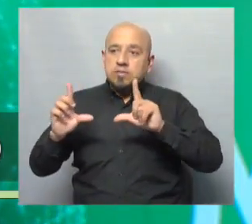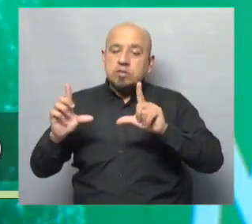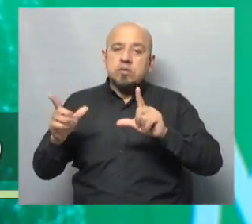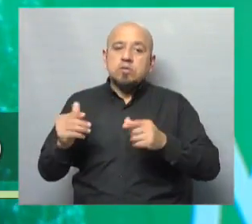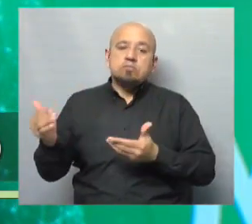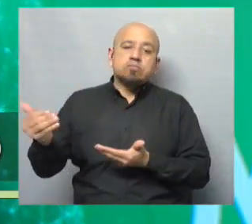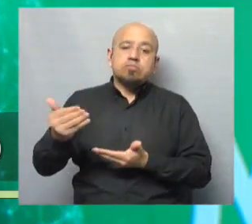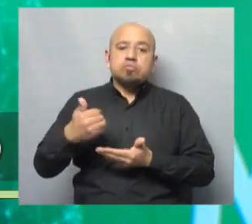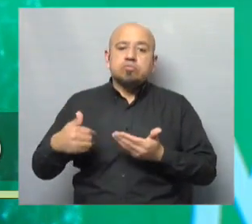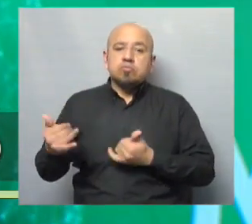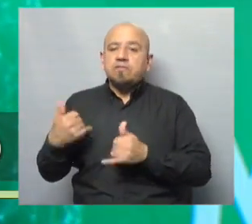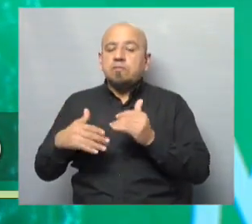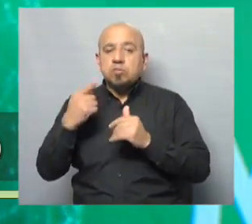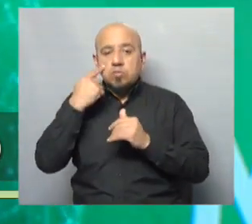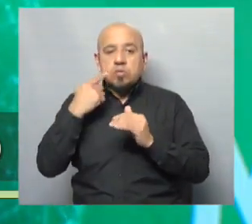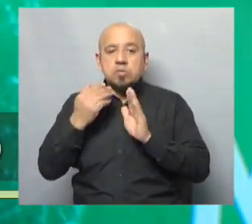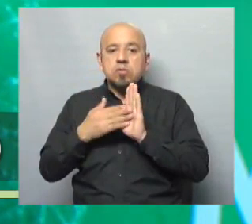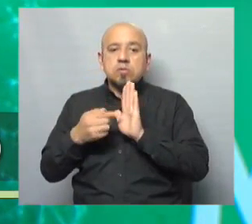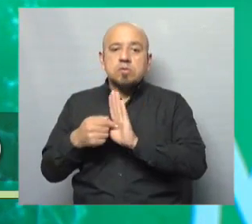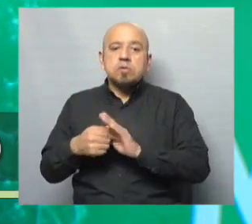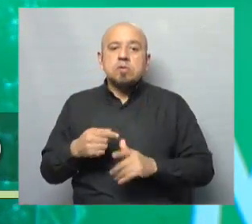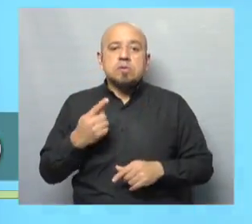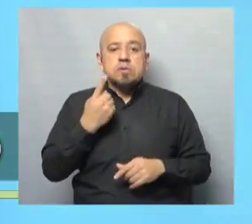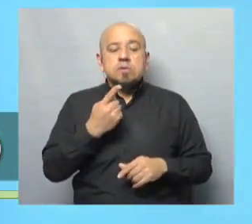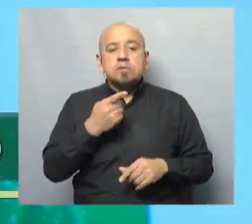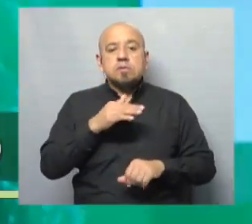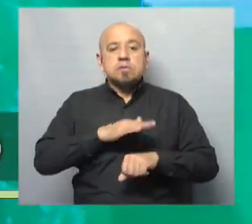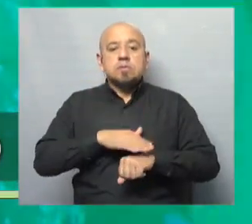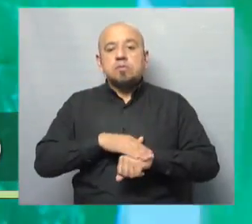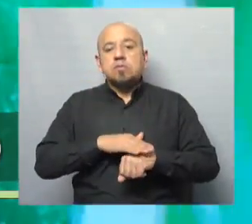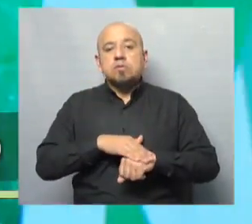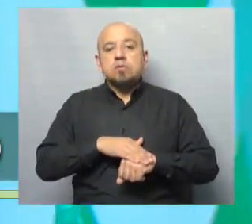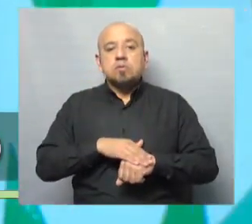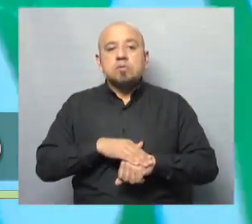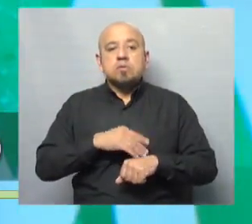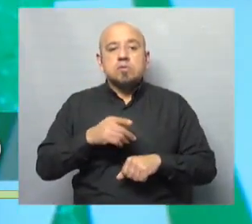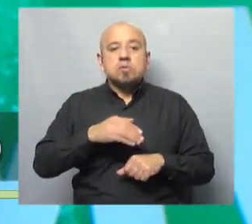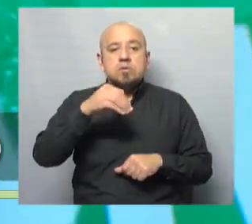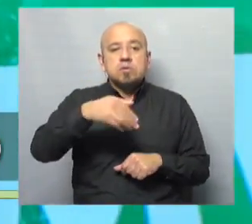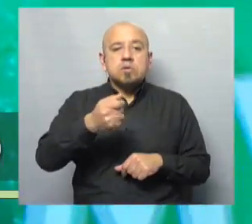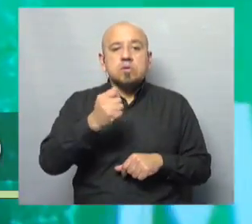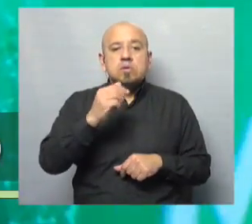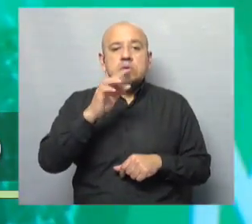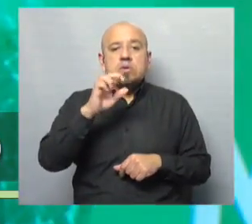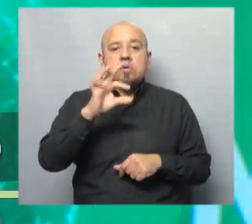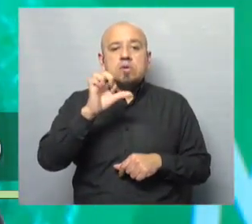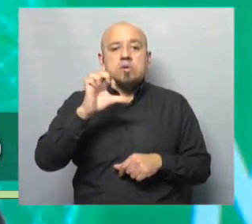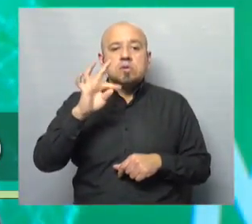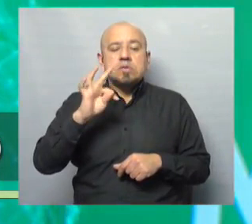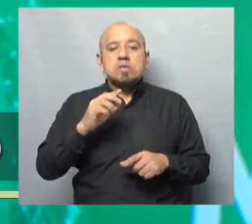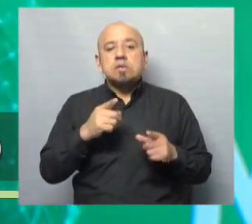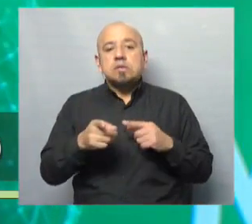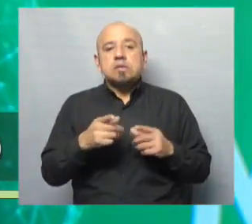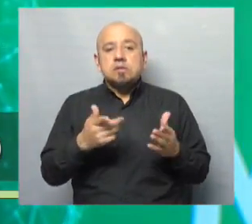por otro lado fue el principal responsable del caso marset porque si hubo